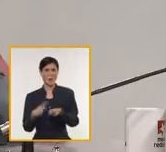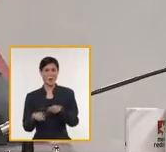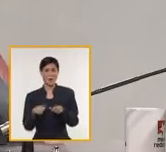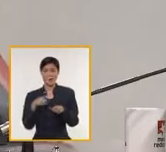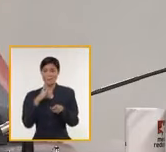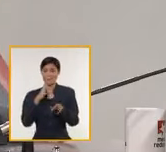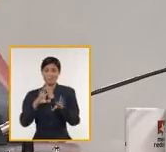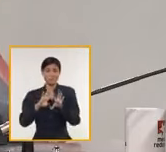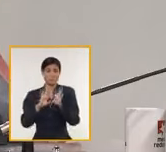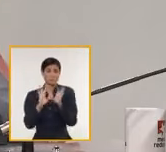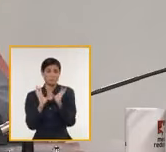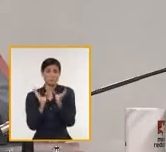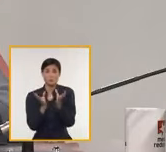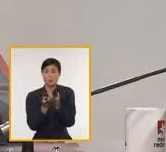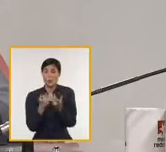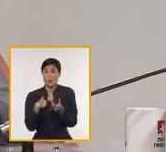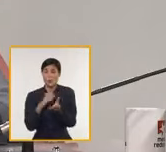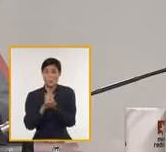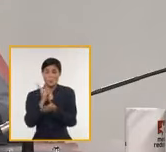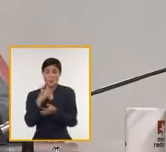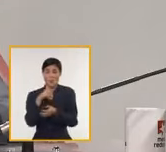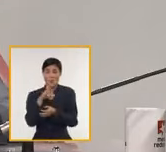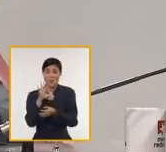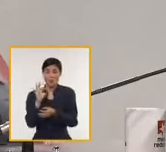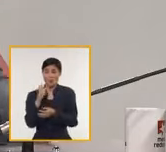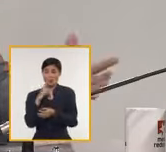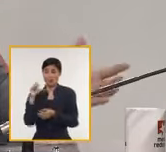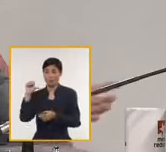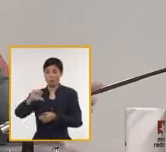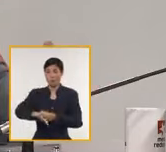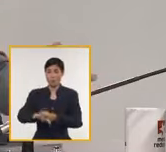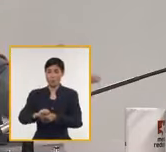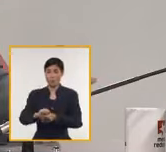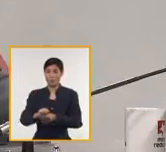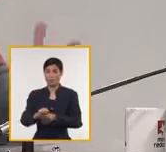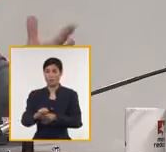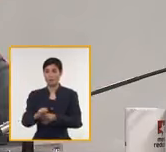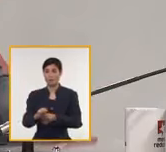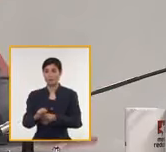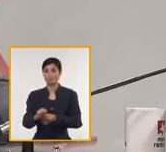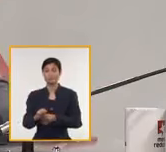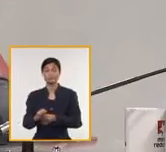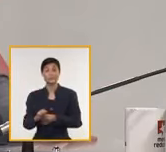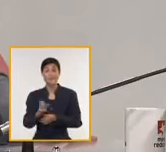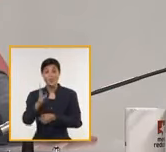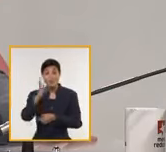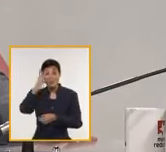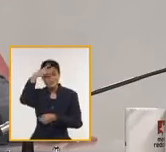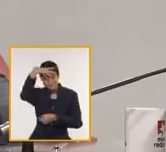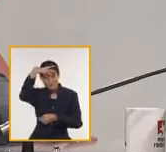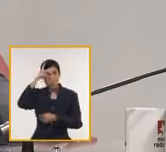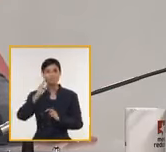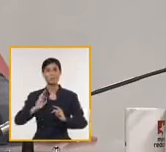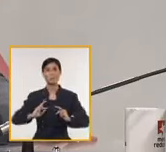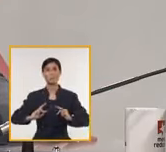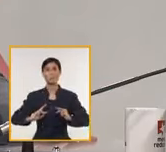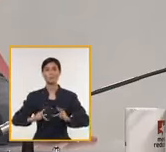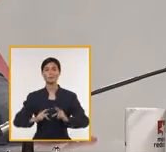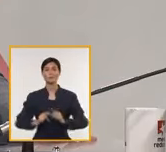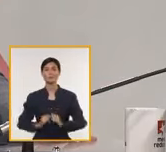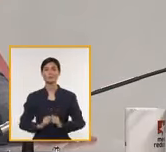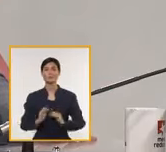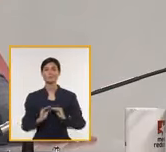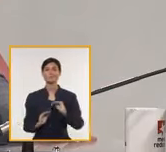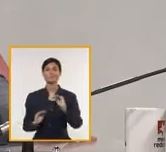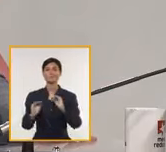la sesión que salieron totalmente derrotados. ¿Quién se iba a imaginar que otra vez Donald Trump iba a darle cuerda a este